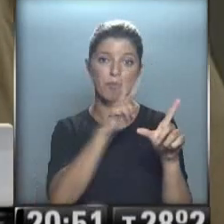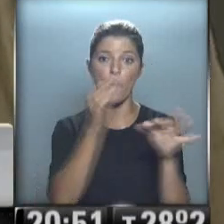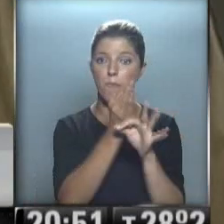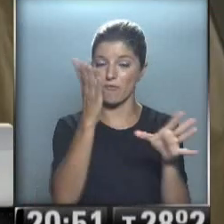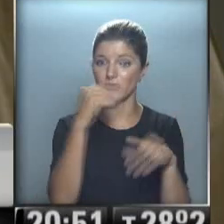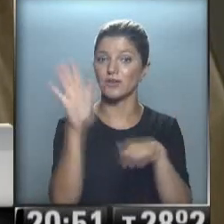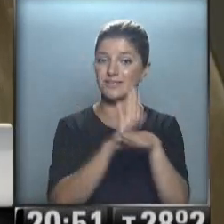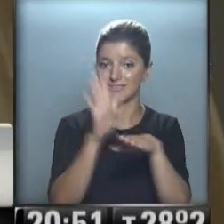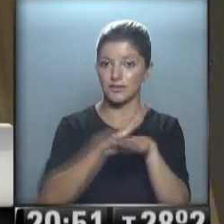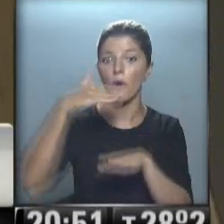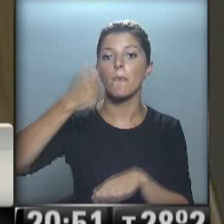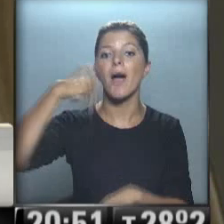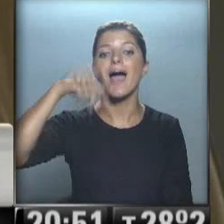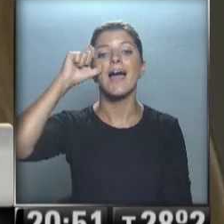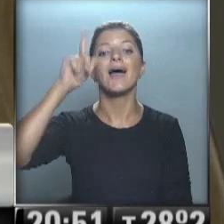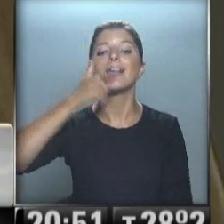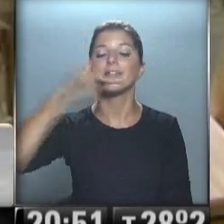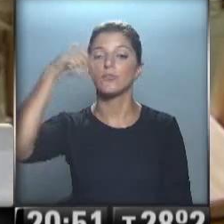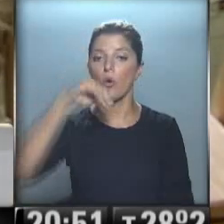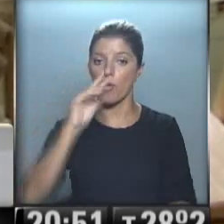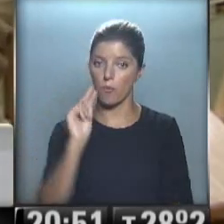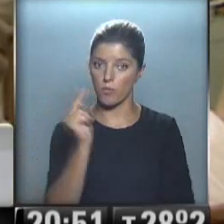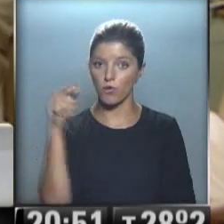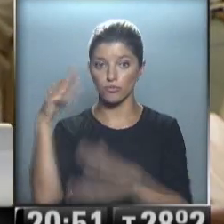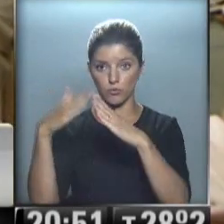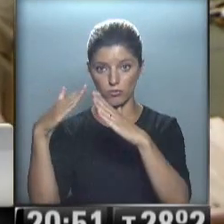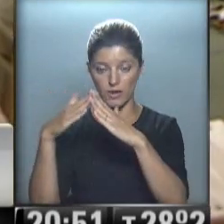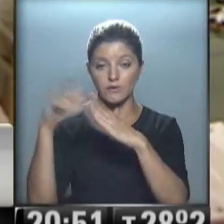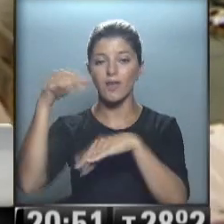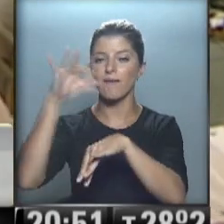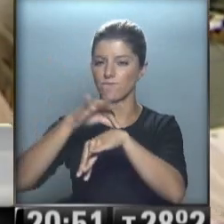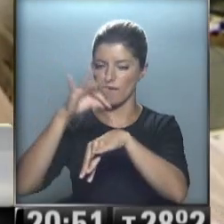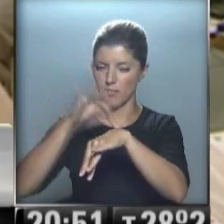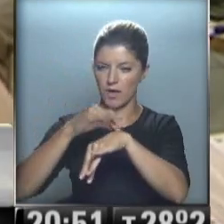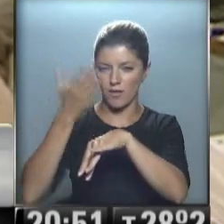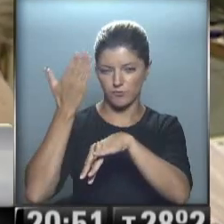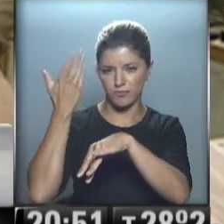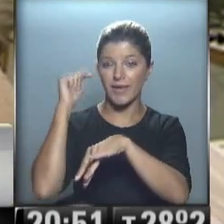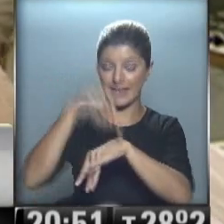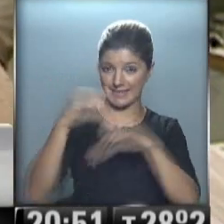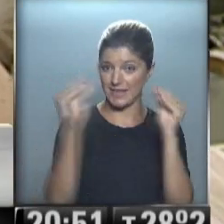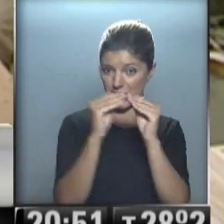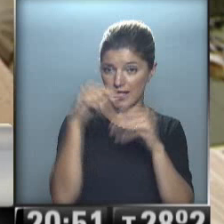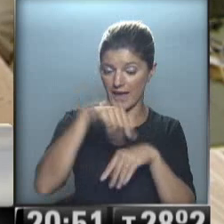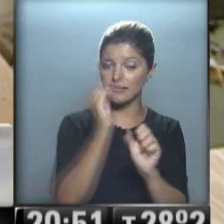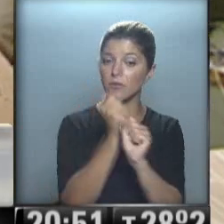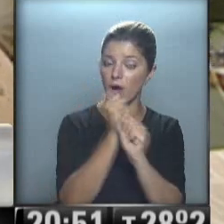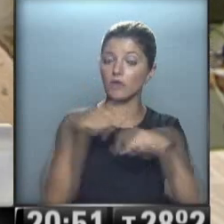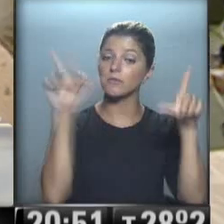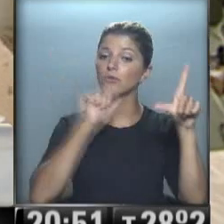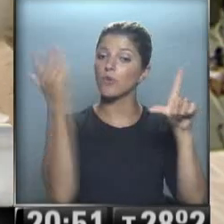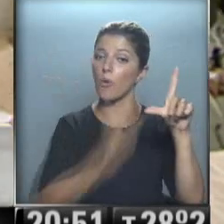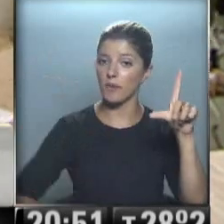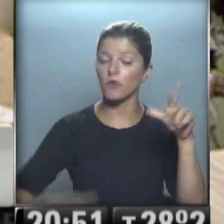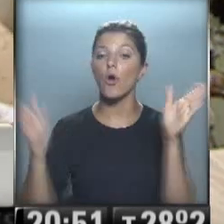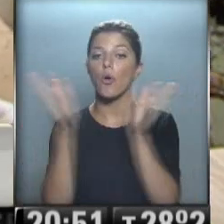en cine Fabio Mane falleció hoy en su casa padeció una larga enfermedad manes un compañero de este canal de la televisión pública conducía junto